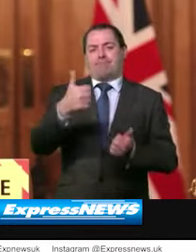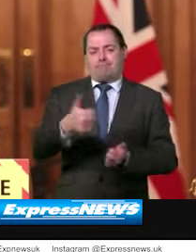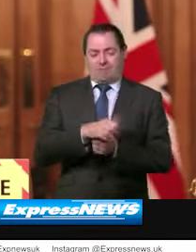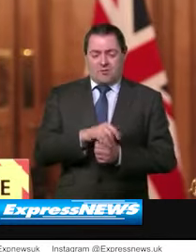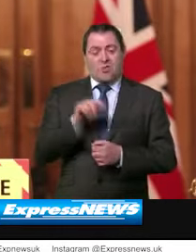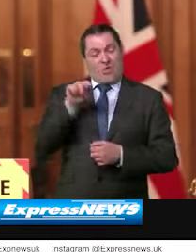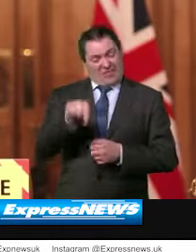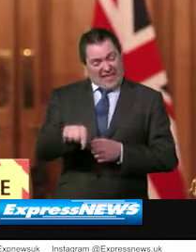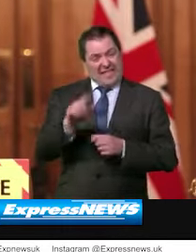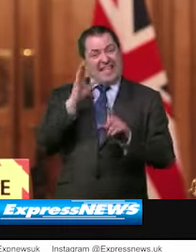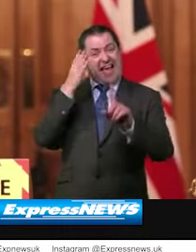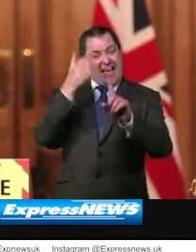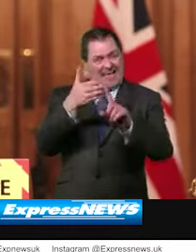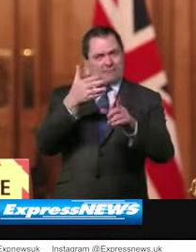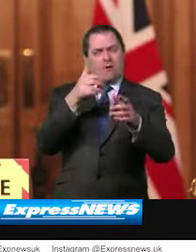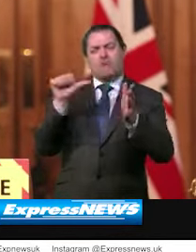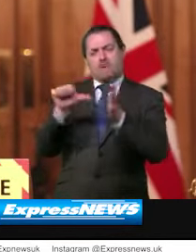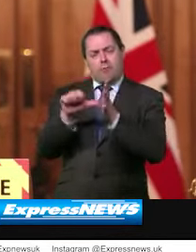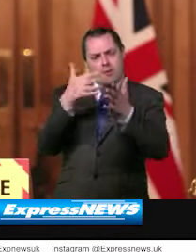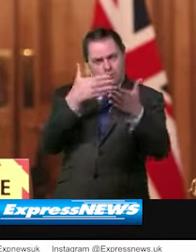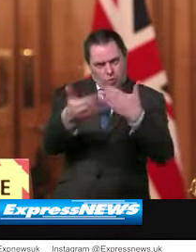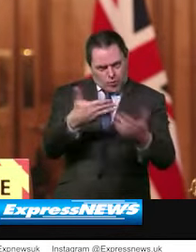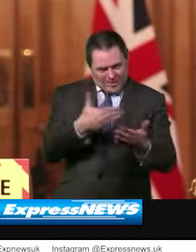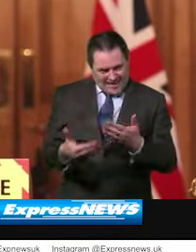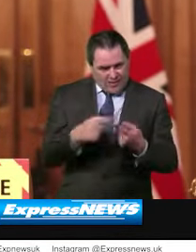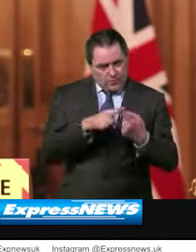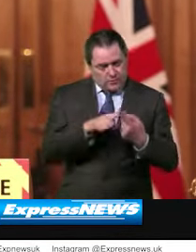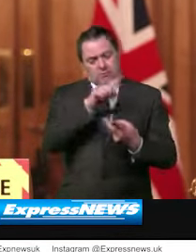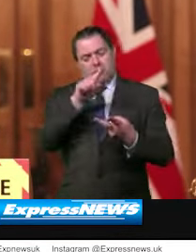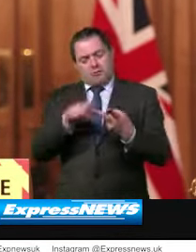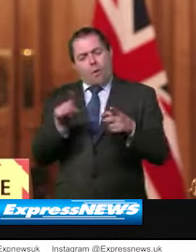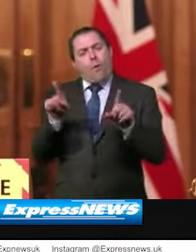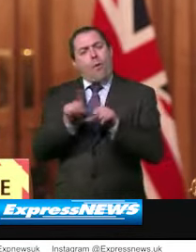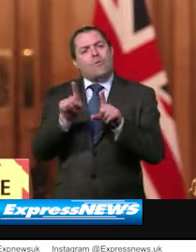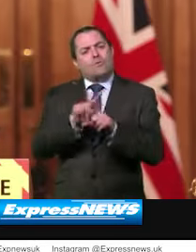también se trata de sentar las bases de nuestra economía futura